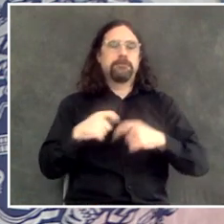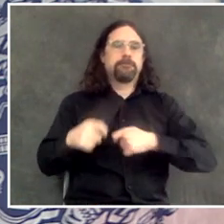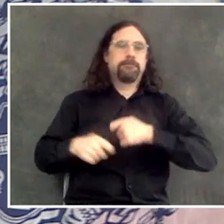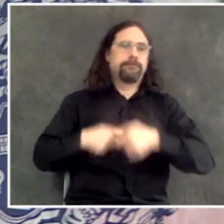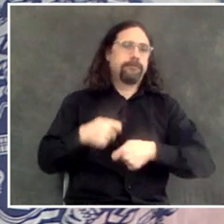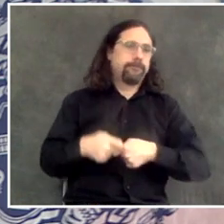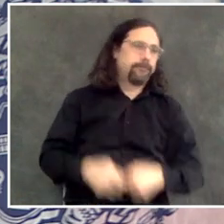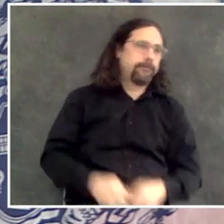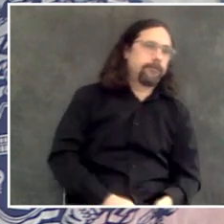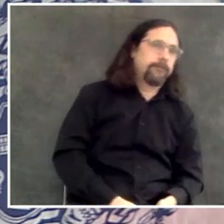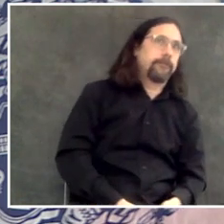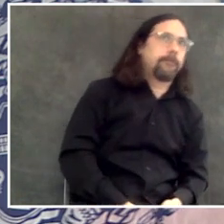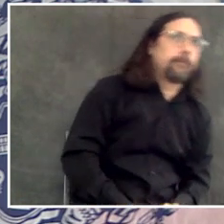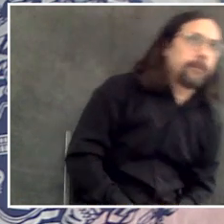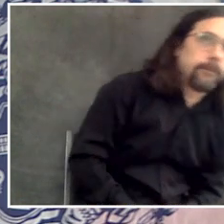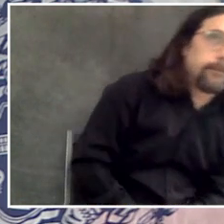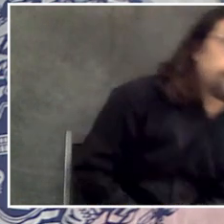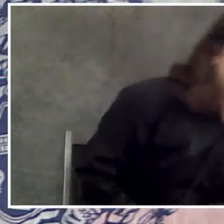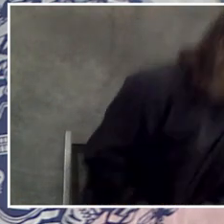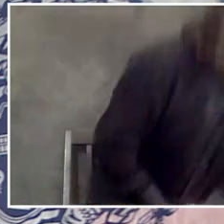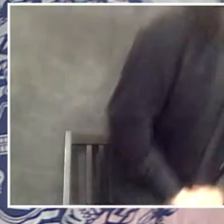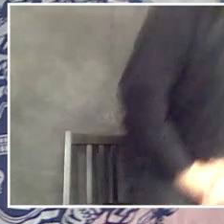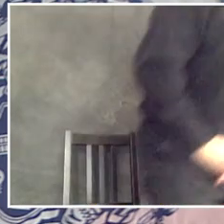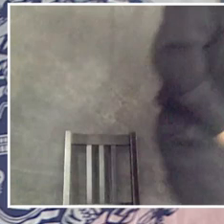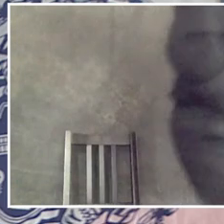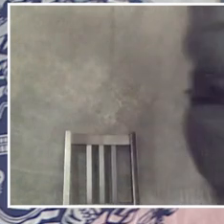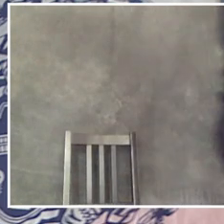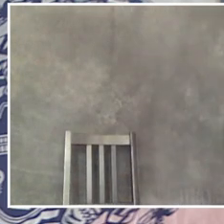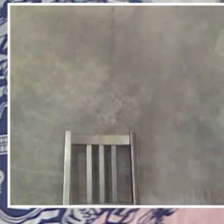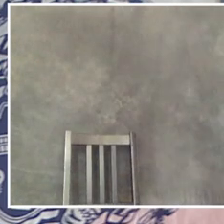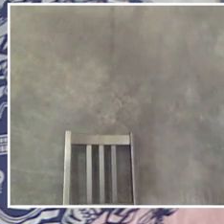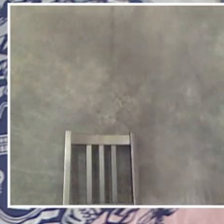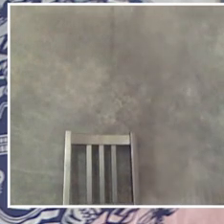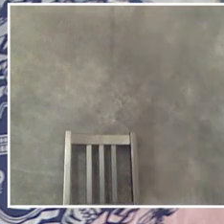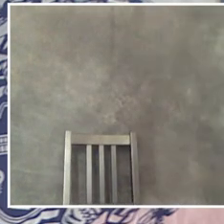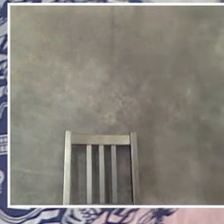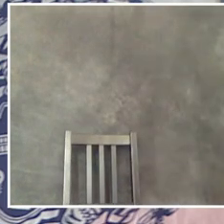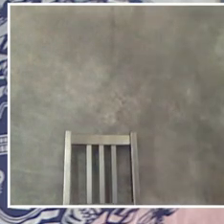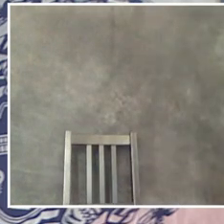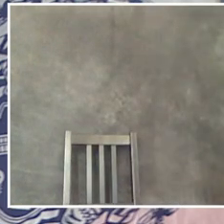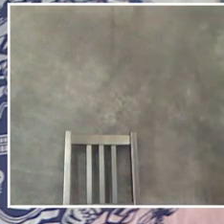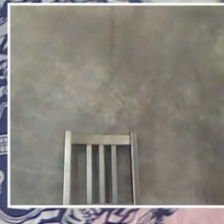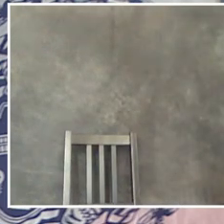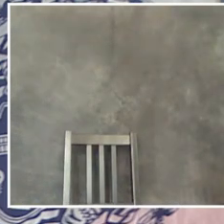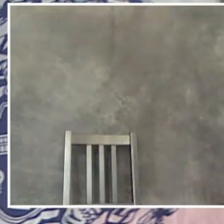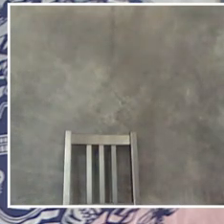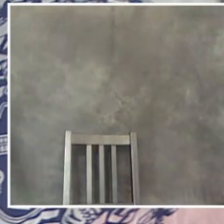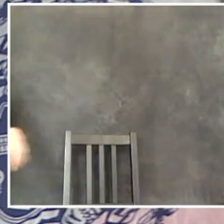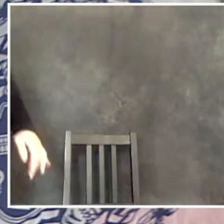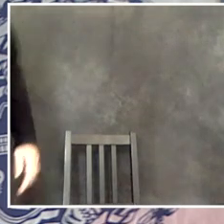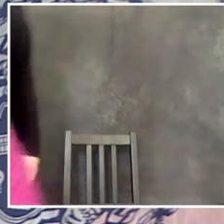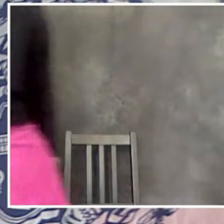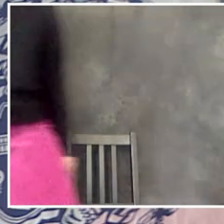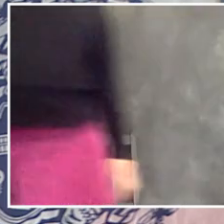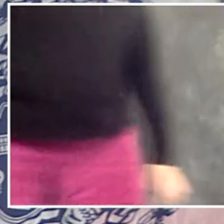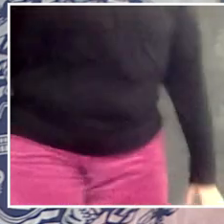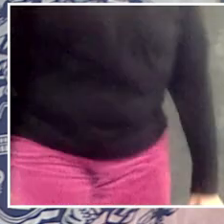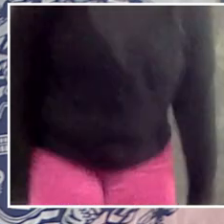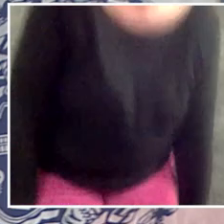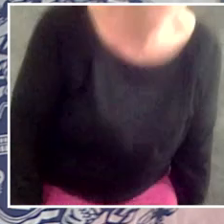enfermeras y trabajadores de salud están haciendo una labor